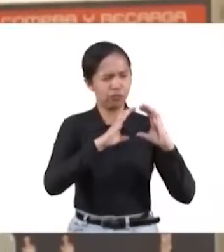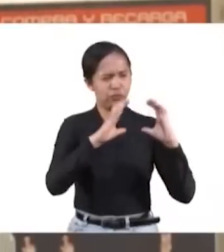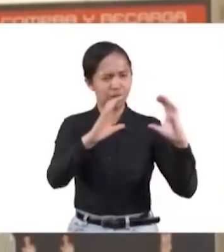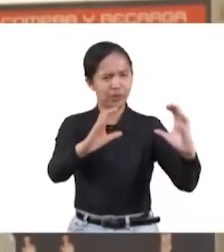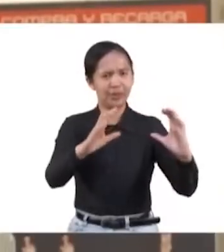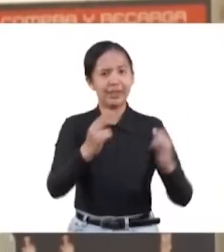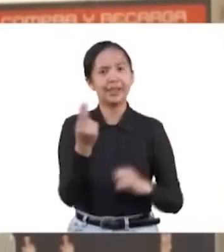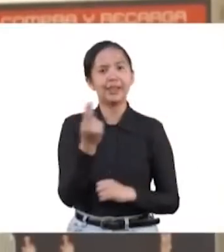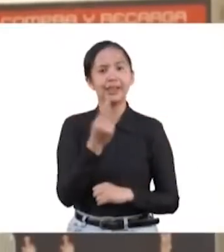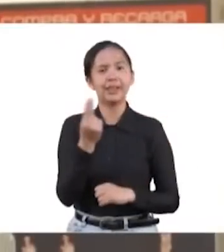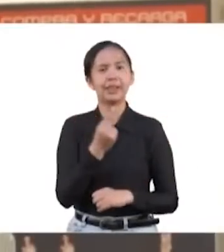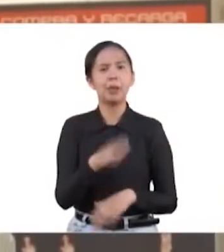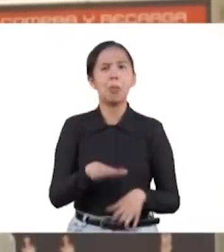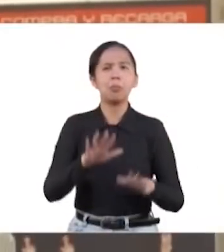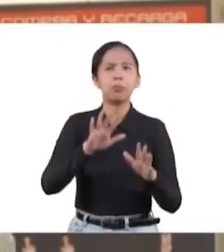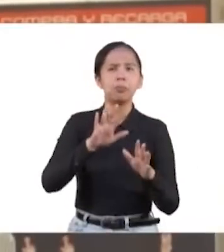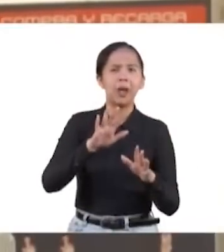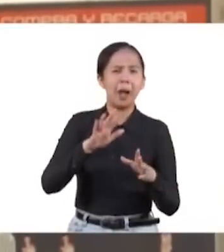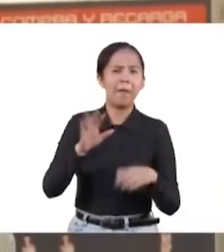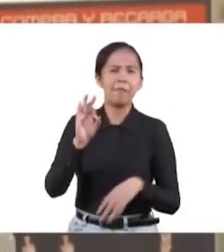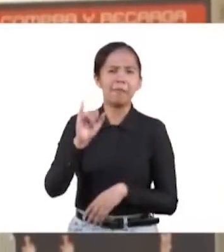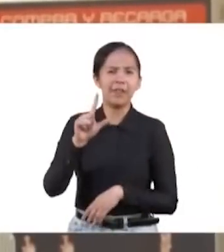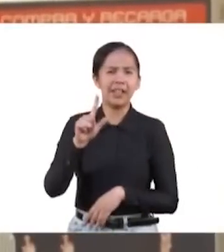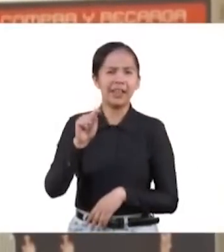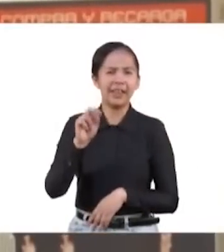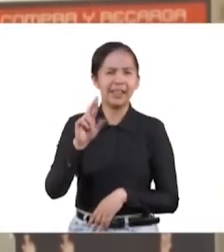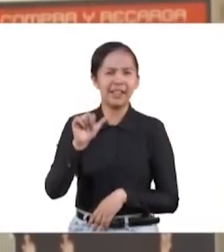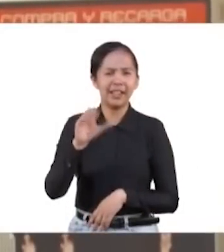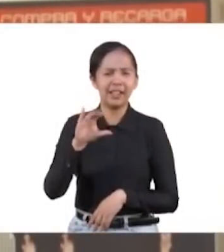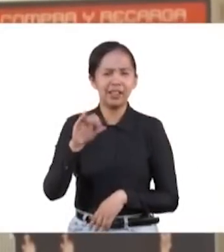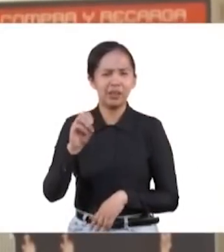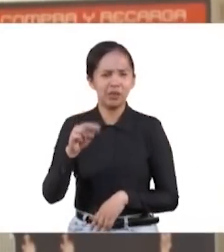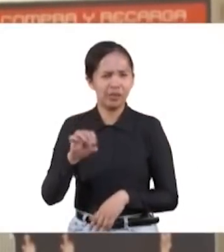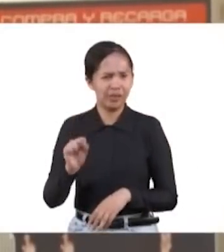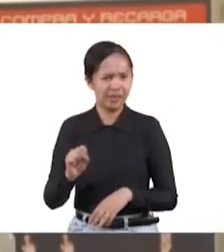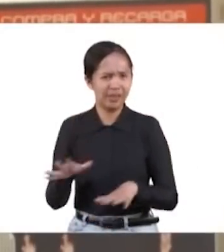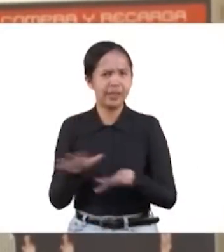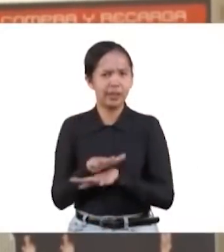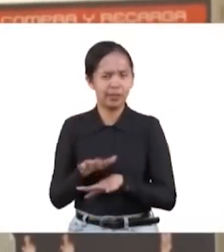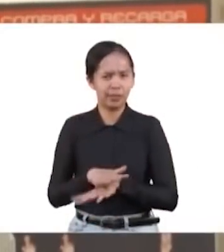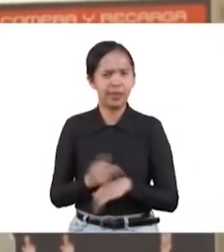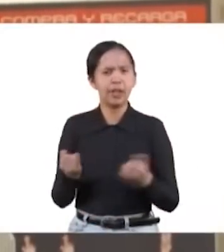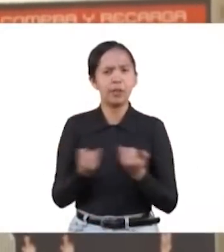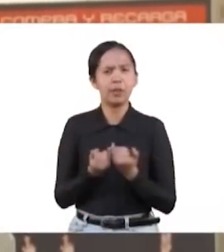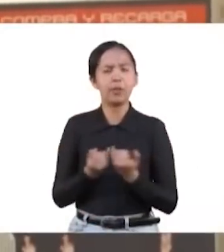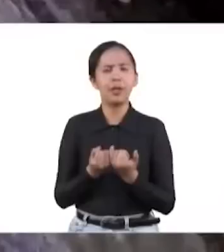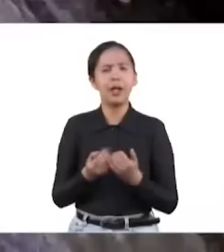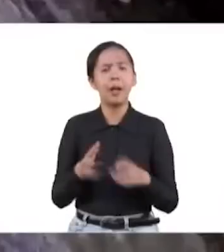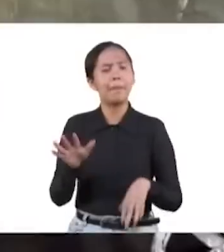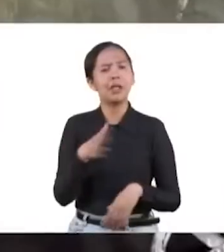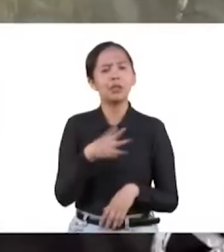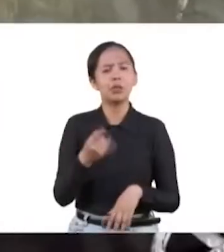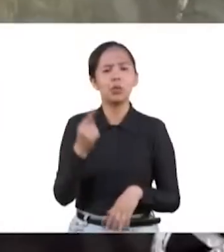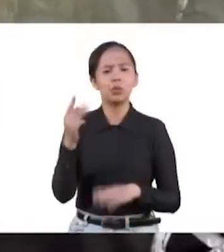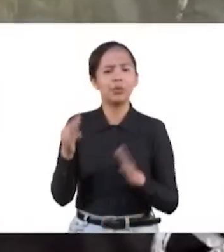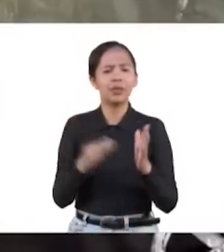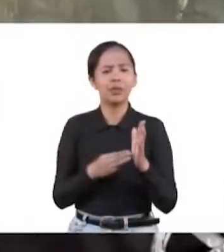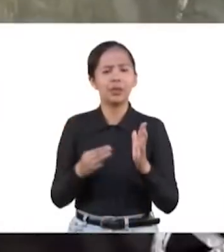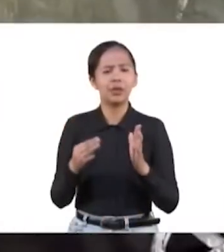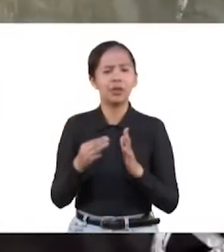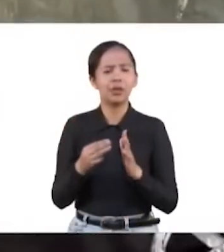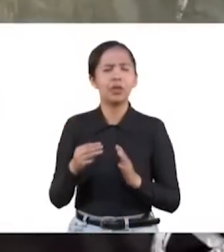el sellado o canalización de más de 1.100 filtraciones. Igualmente se hizo la inyección de más de 1.000.000 de litros de